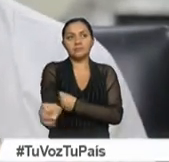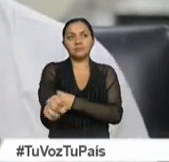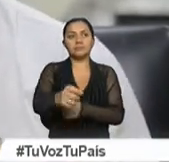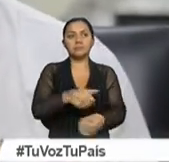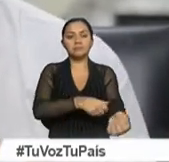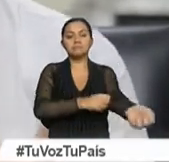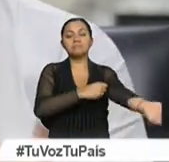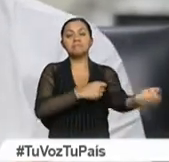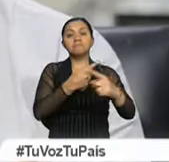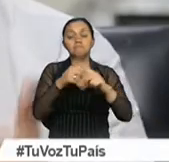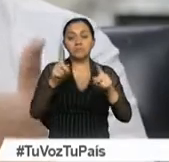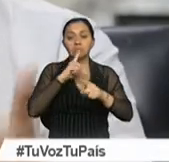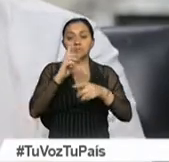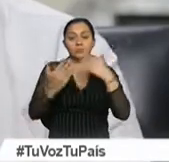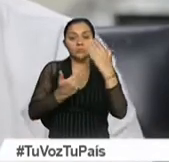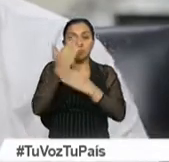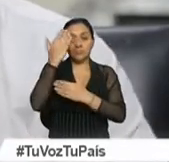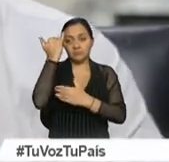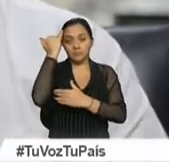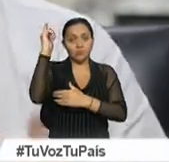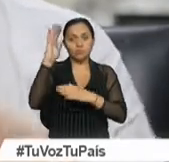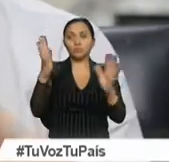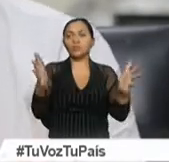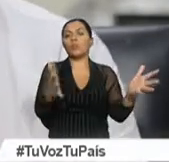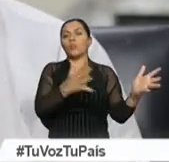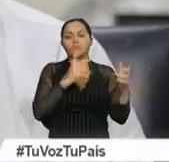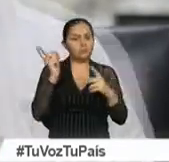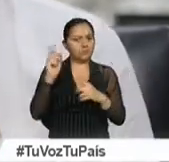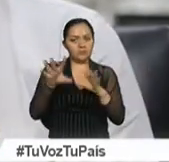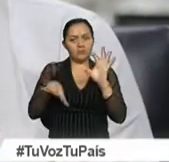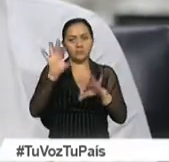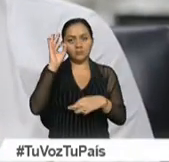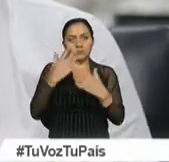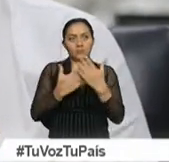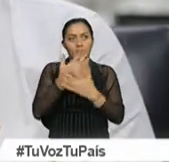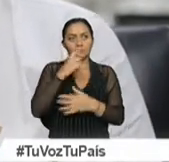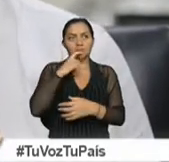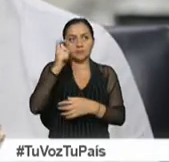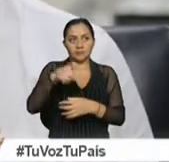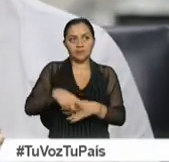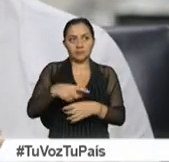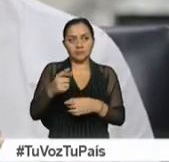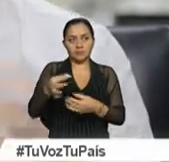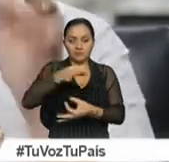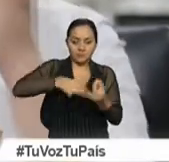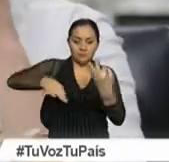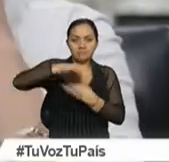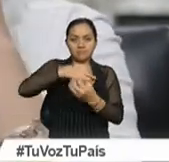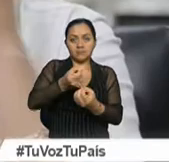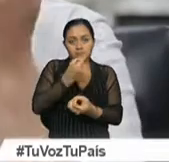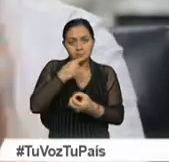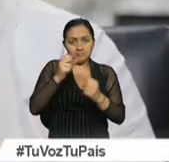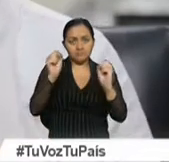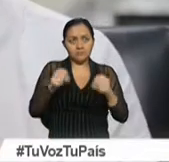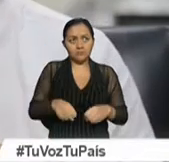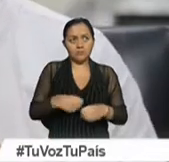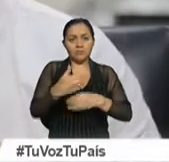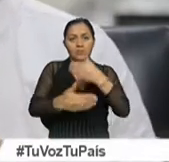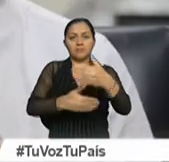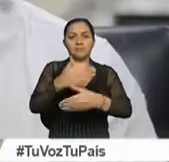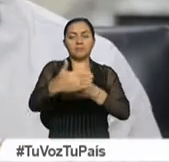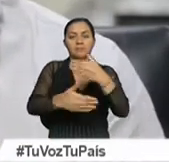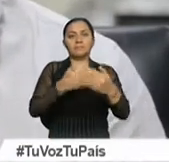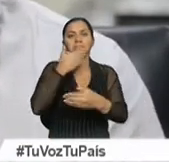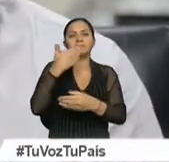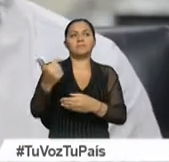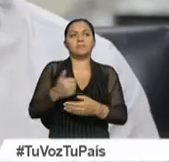no existan nuevas innovaciones, descubrimientos que no puedan, de hecho, significar avances y